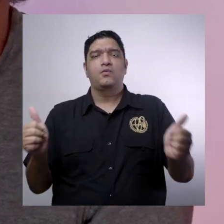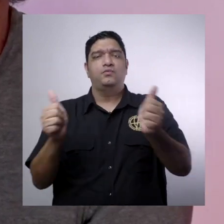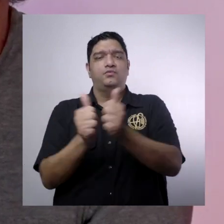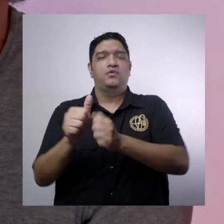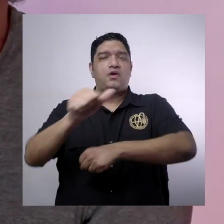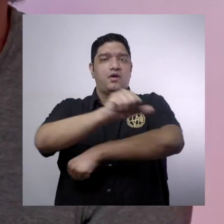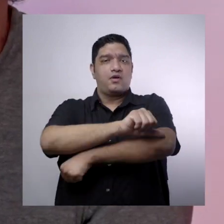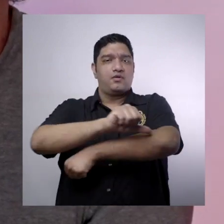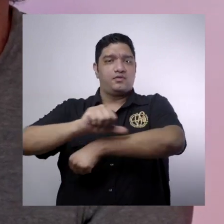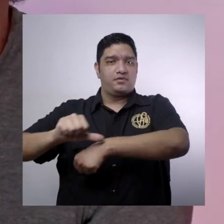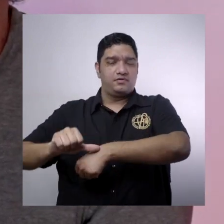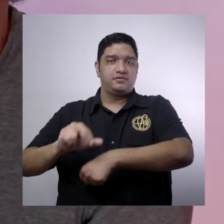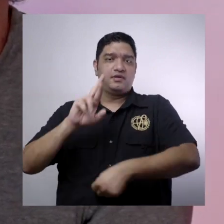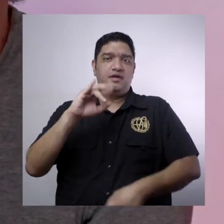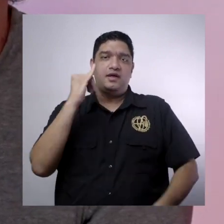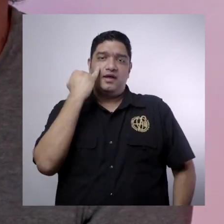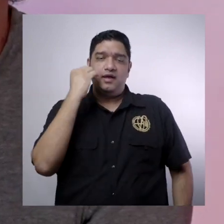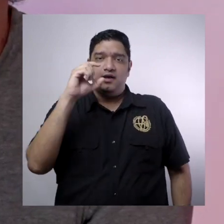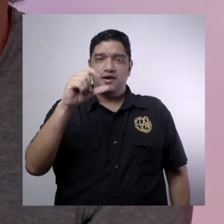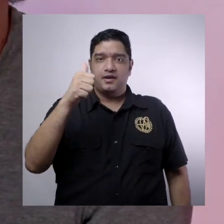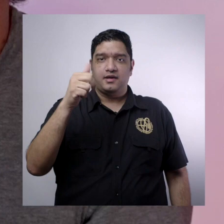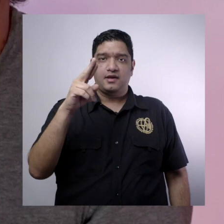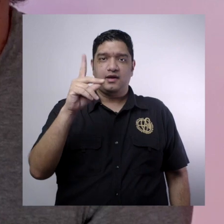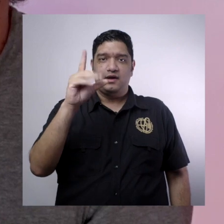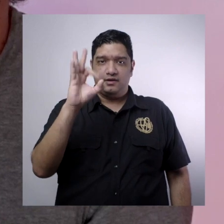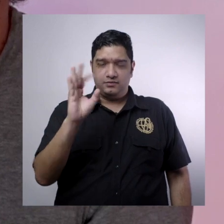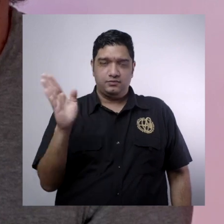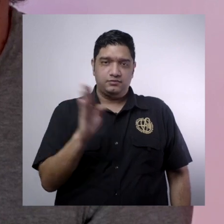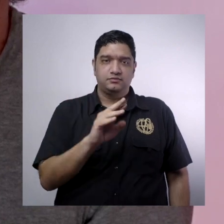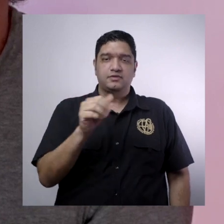arquitecto Ricardo Rodríguez,